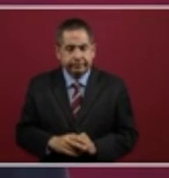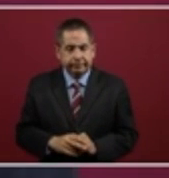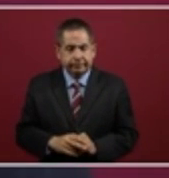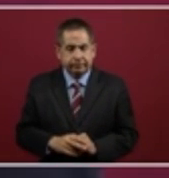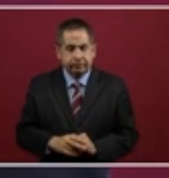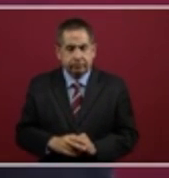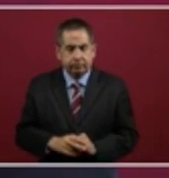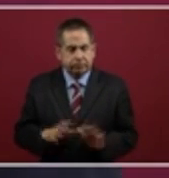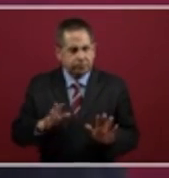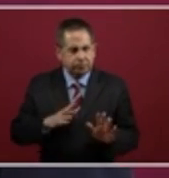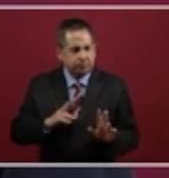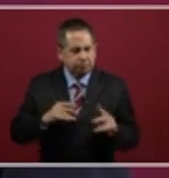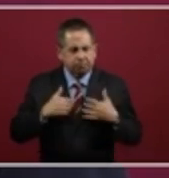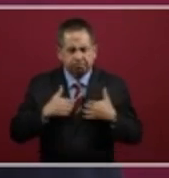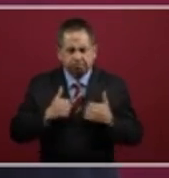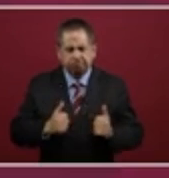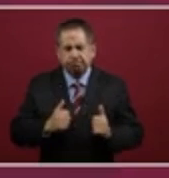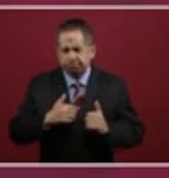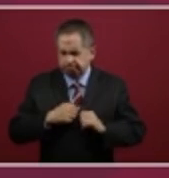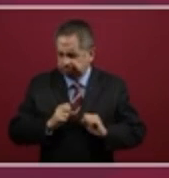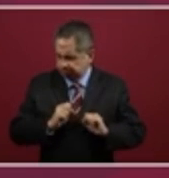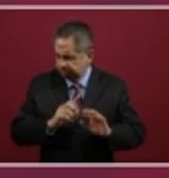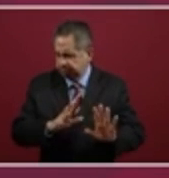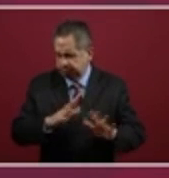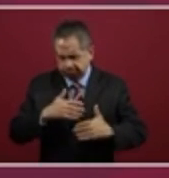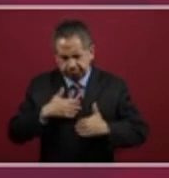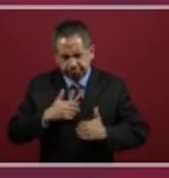soy muy tolerante,